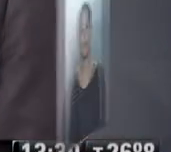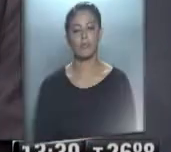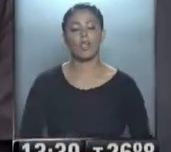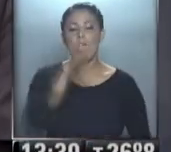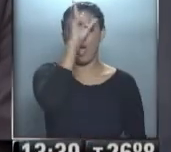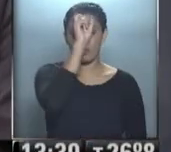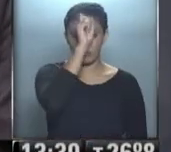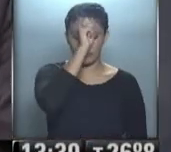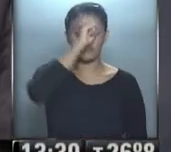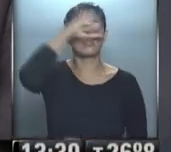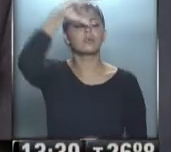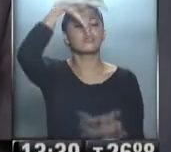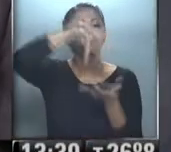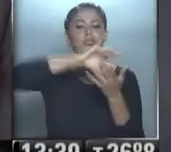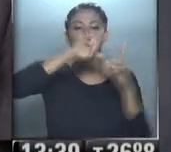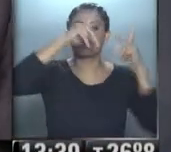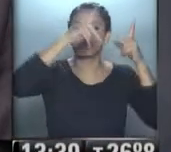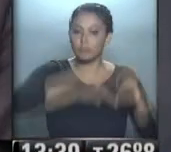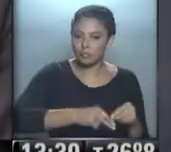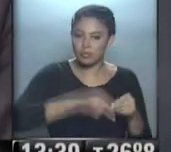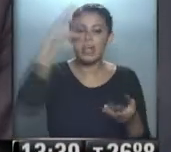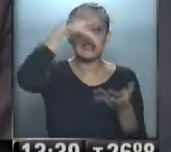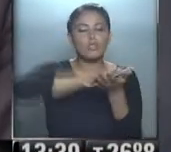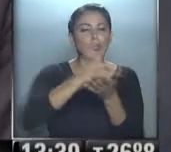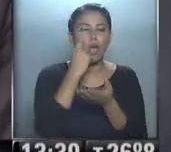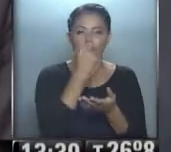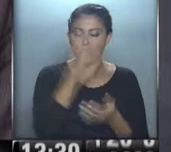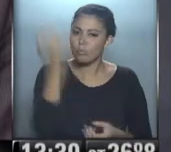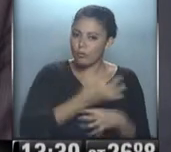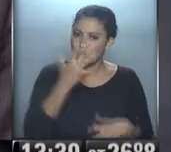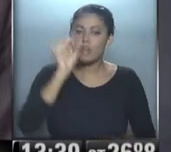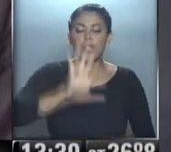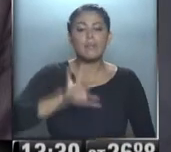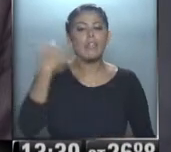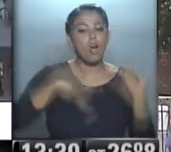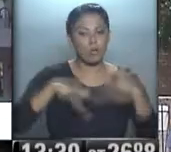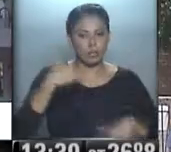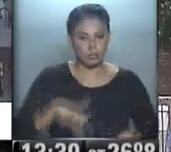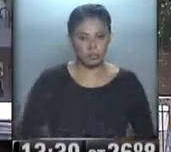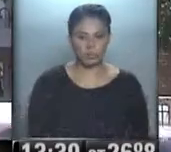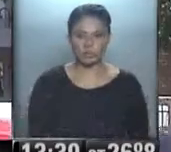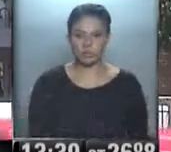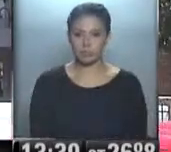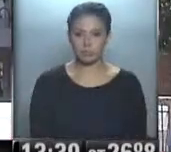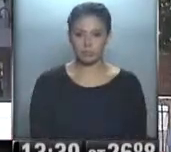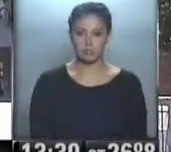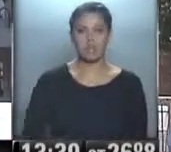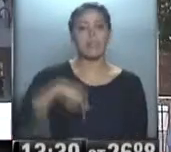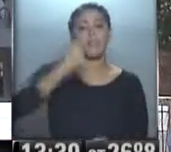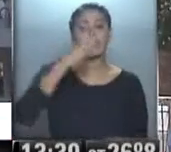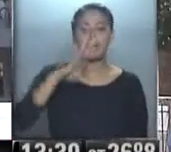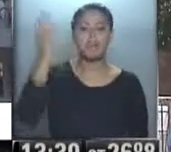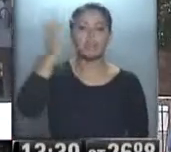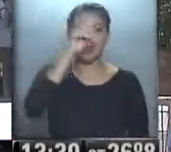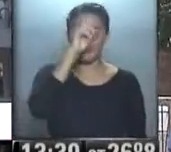El Hospital La Gleize está sin luz. El Centro de Atención Oftalmológica solo está atendiendo urgencias. No es la primera vez